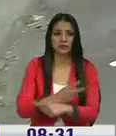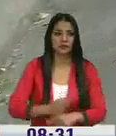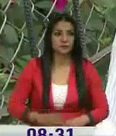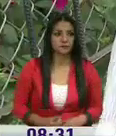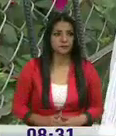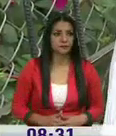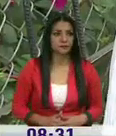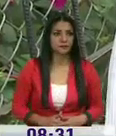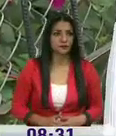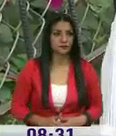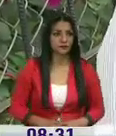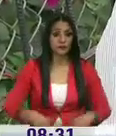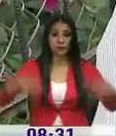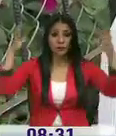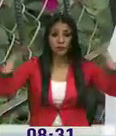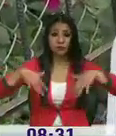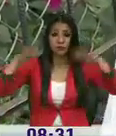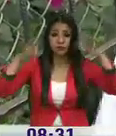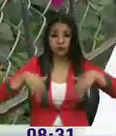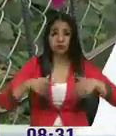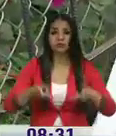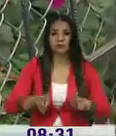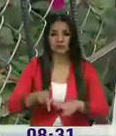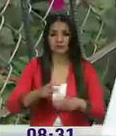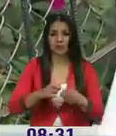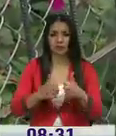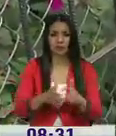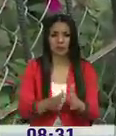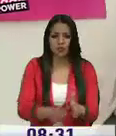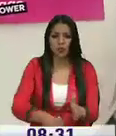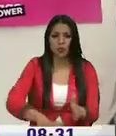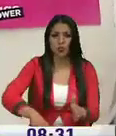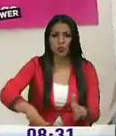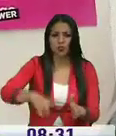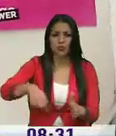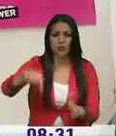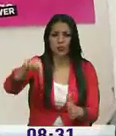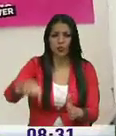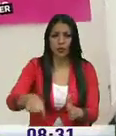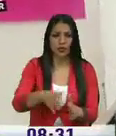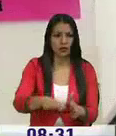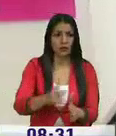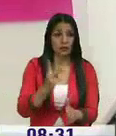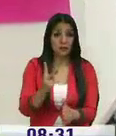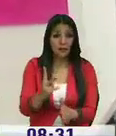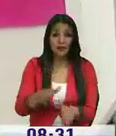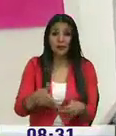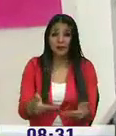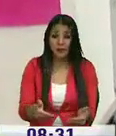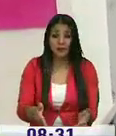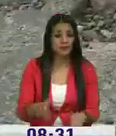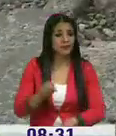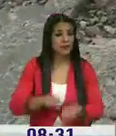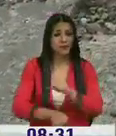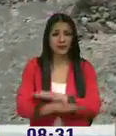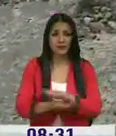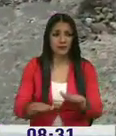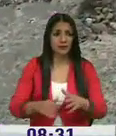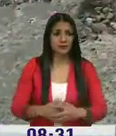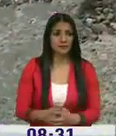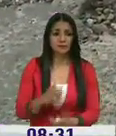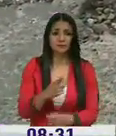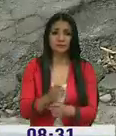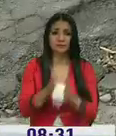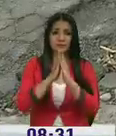situación. En el invierno le hace causa esos problemas, que se hunde. Ah, ¿cómo está? Está muy mal. Es por eso que piden